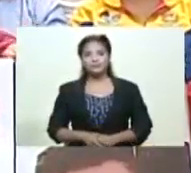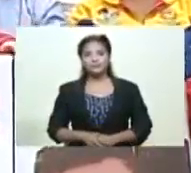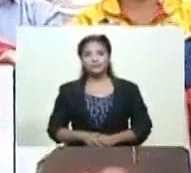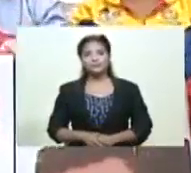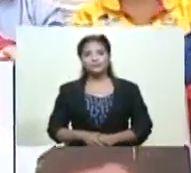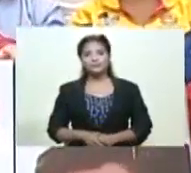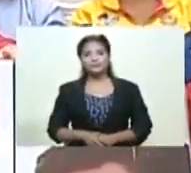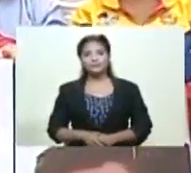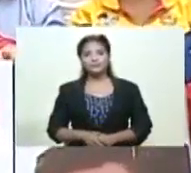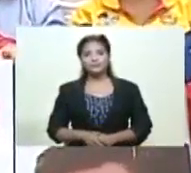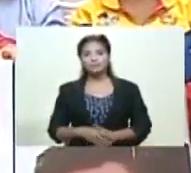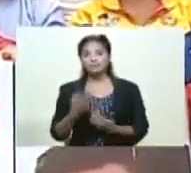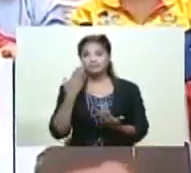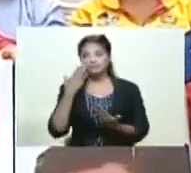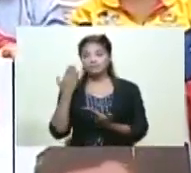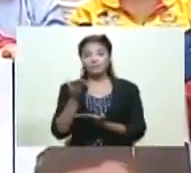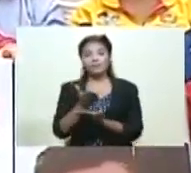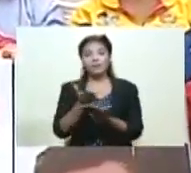Ellos